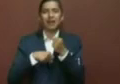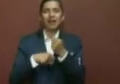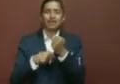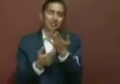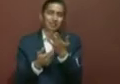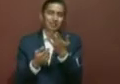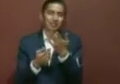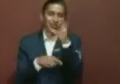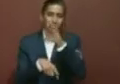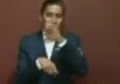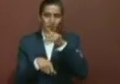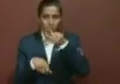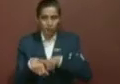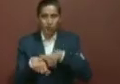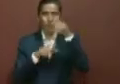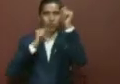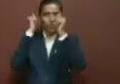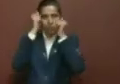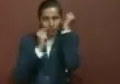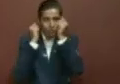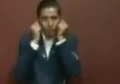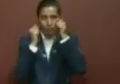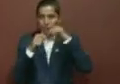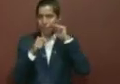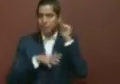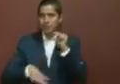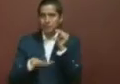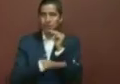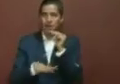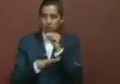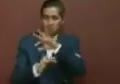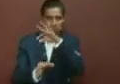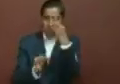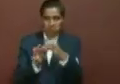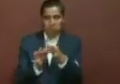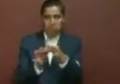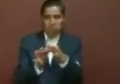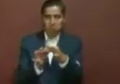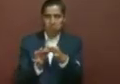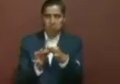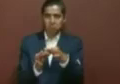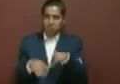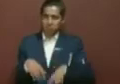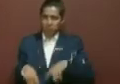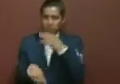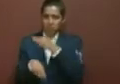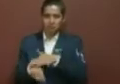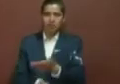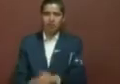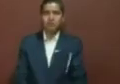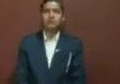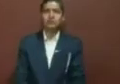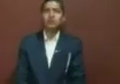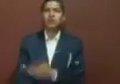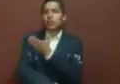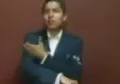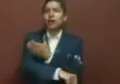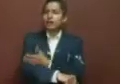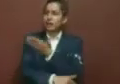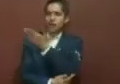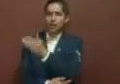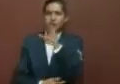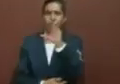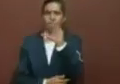vocación cultural y turística de Michoacán. Eso sería todo por mi parte, gobernador. Compañera Claudia.